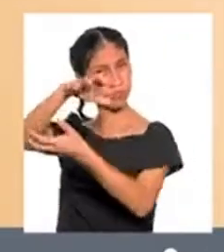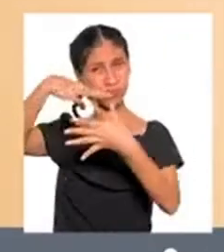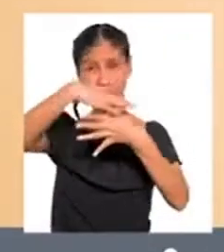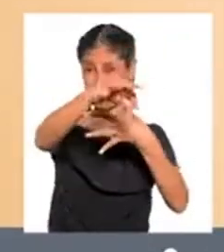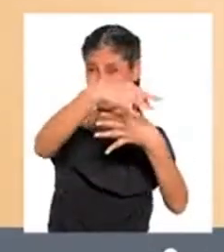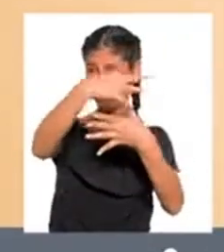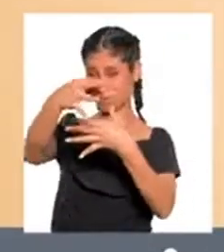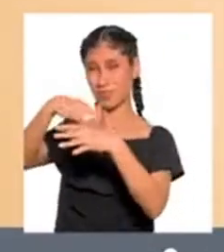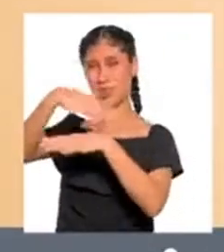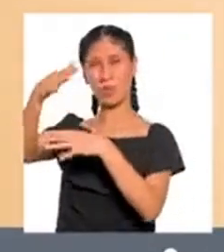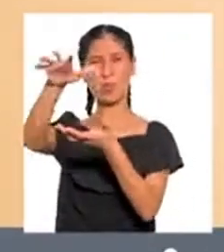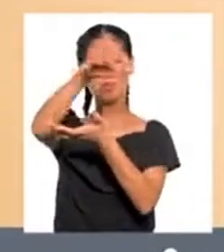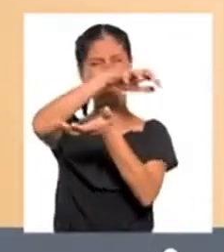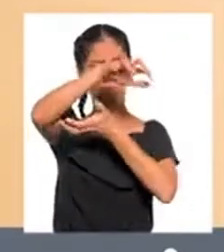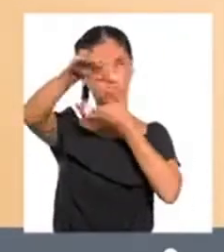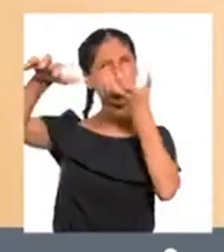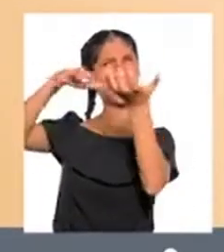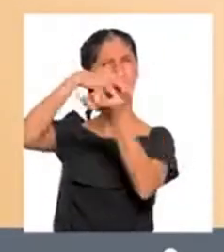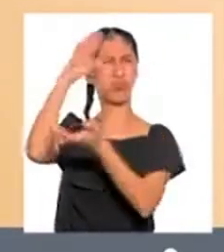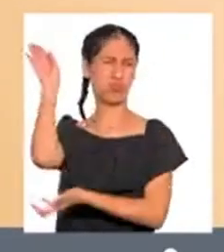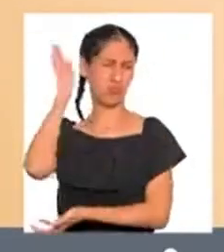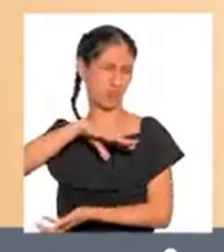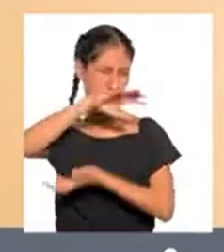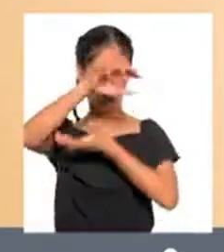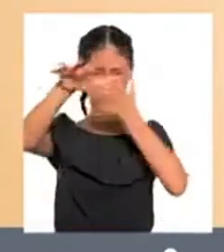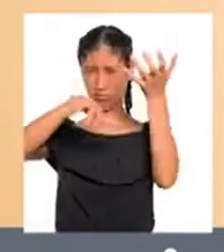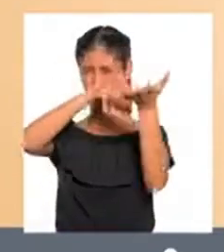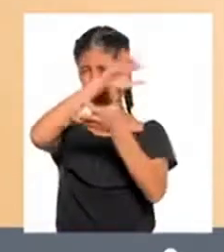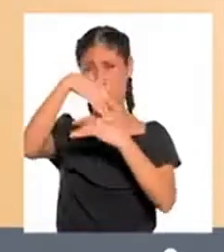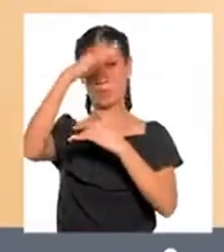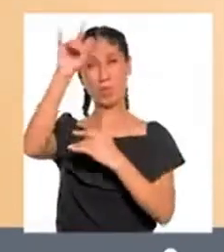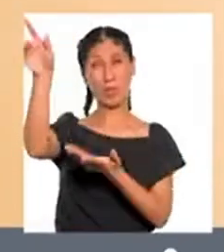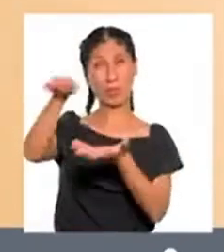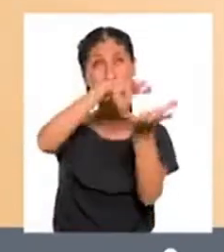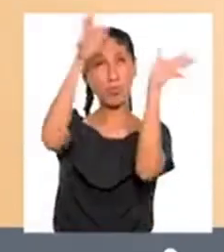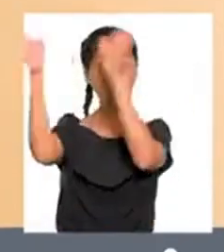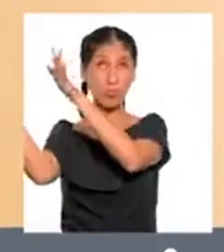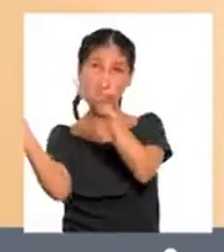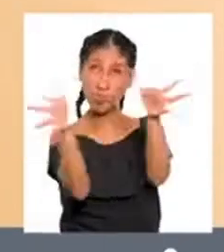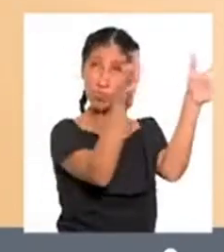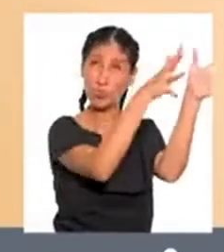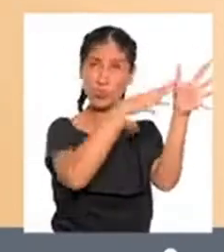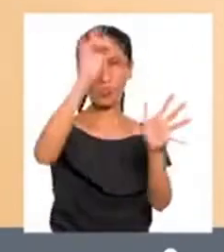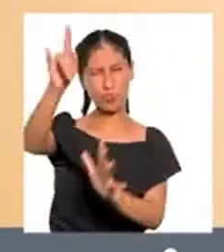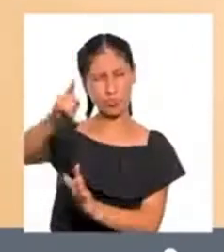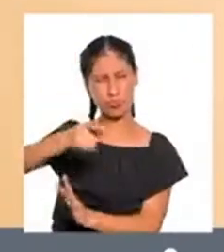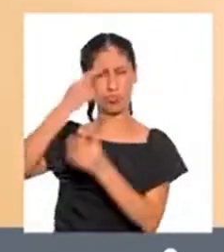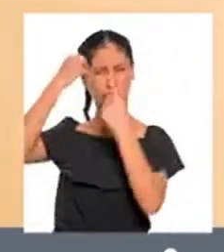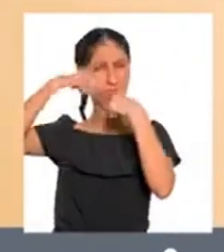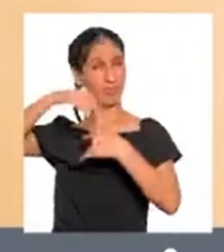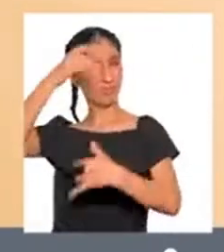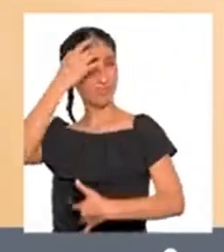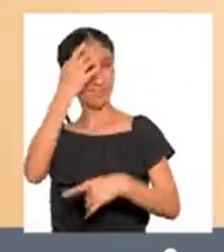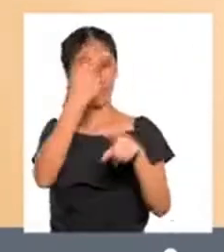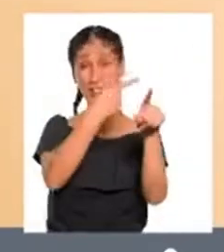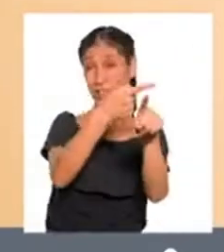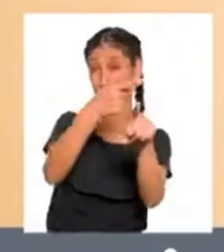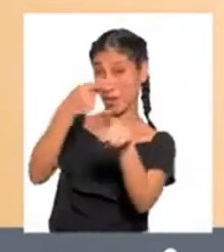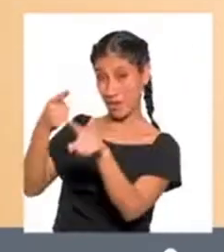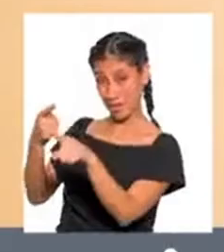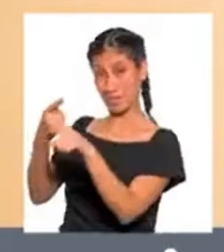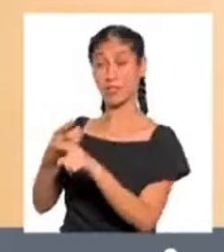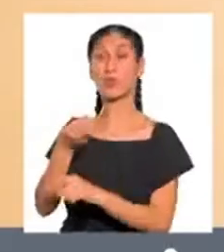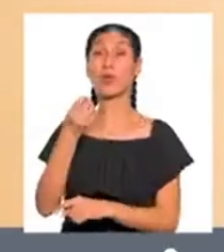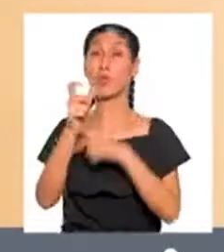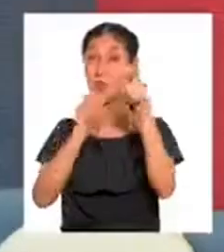generó contaminación ambiental y mayor predisposición a las enfermedades, ya que no había suficiente infraestructura sanitaria para